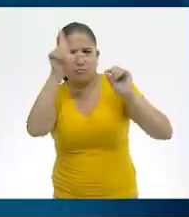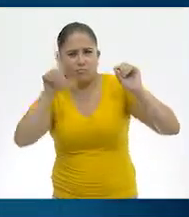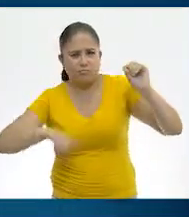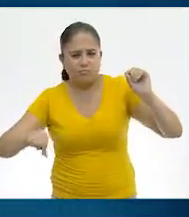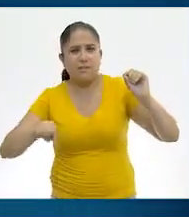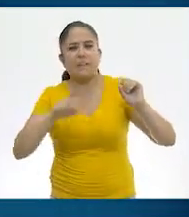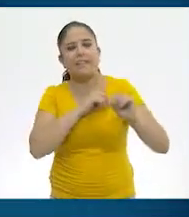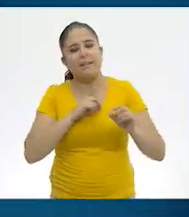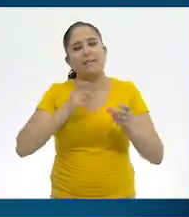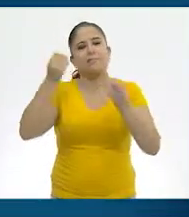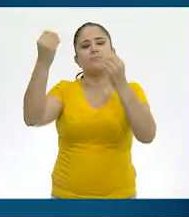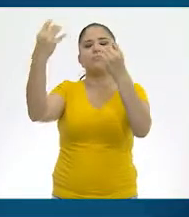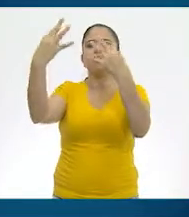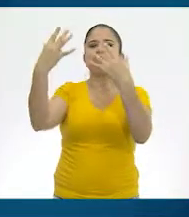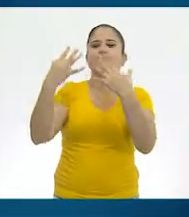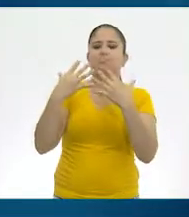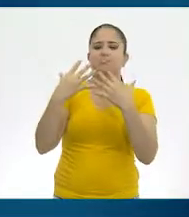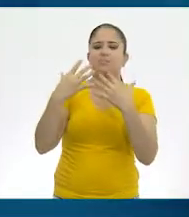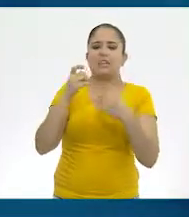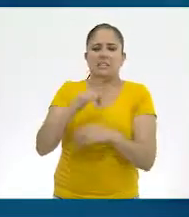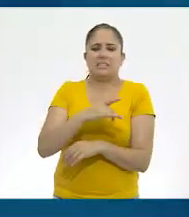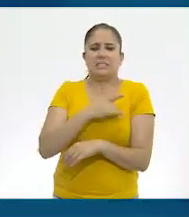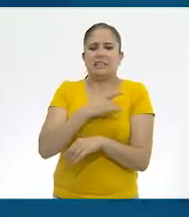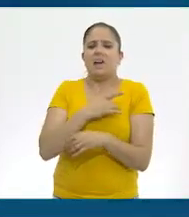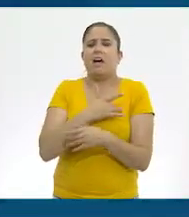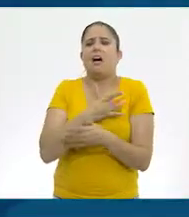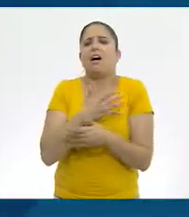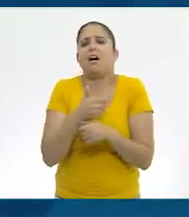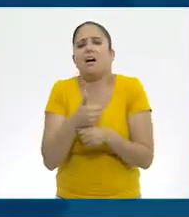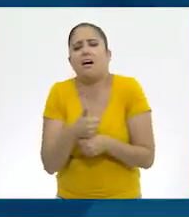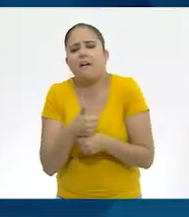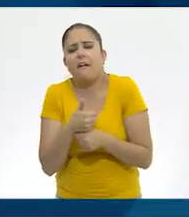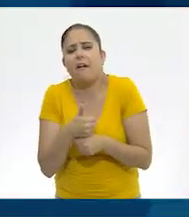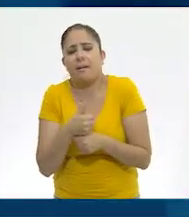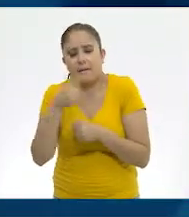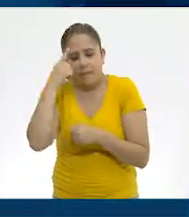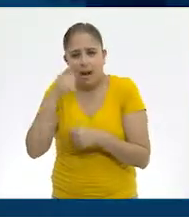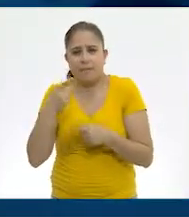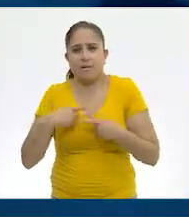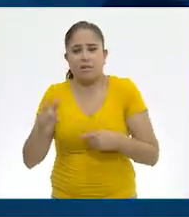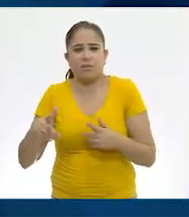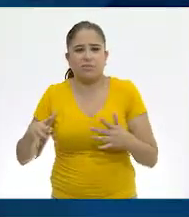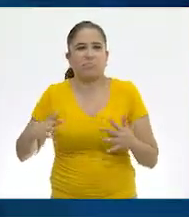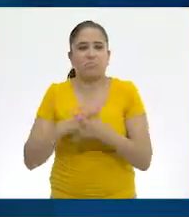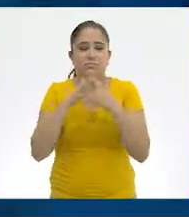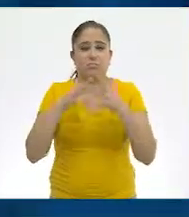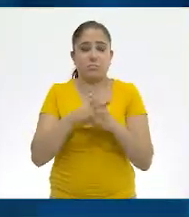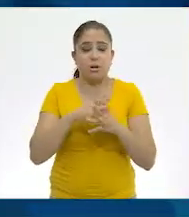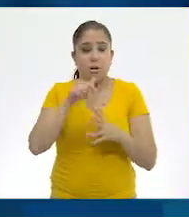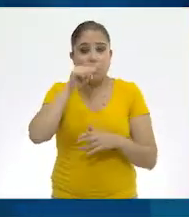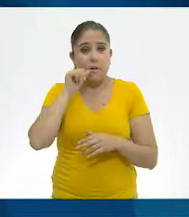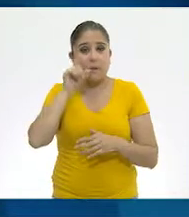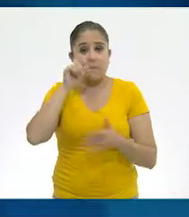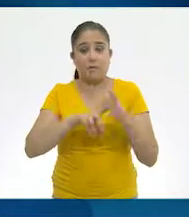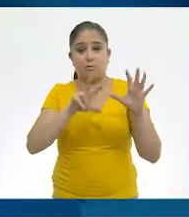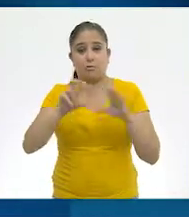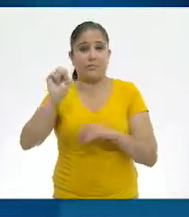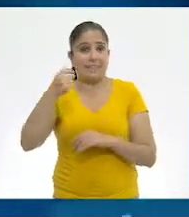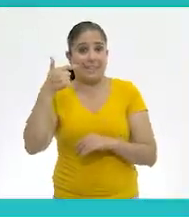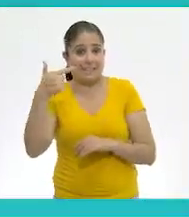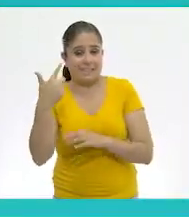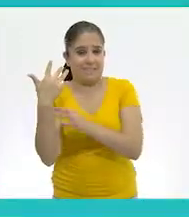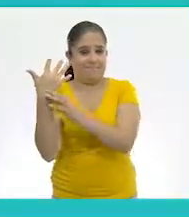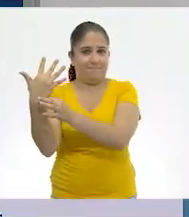dejarse inspirar por ningún sentimiento de pasión contra los que lo han combatido. Benito Juárez, 1867.